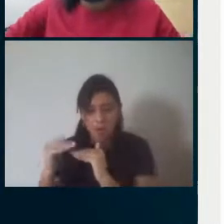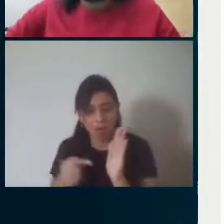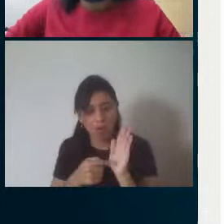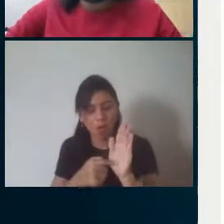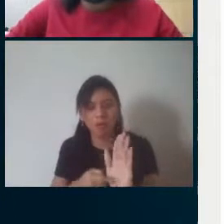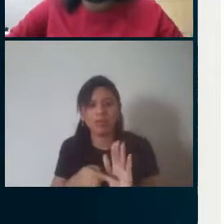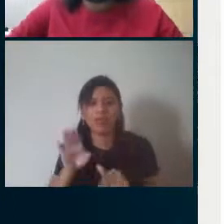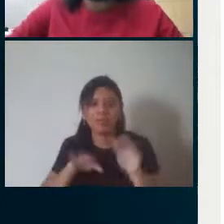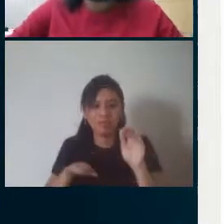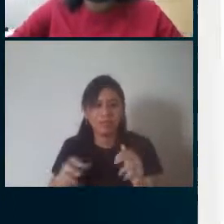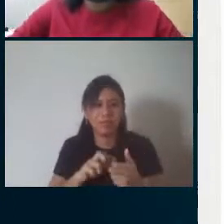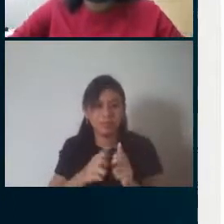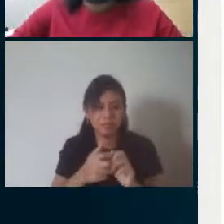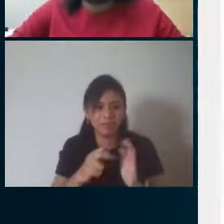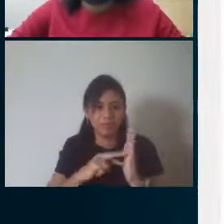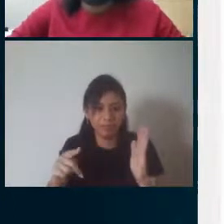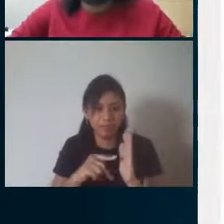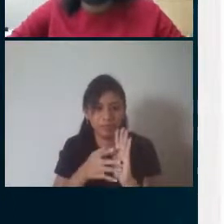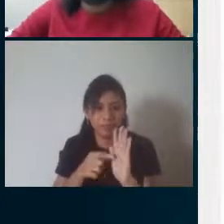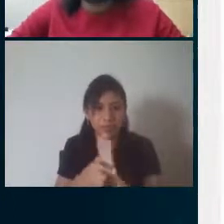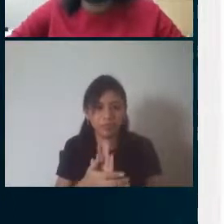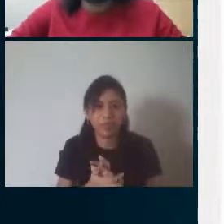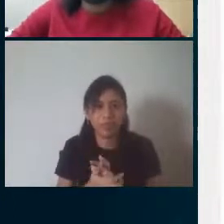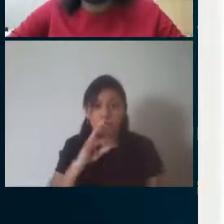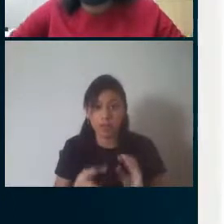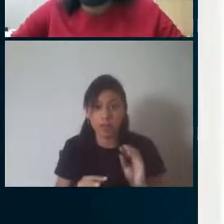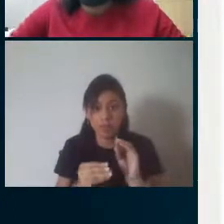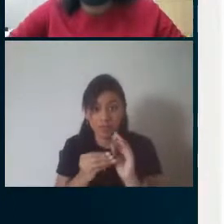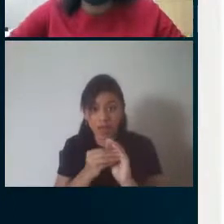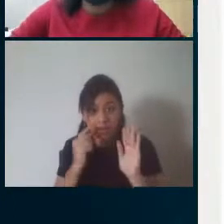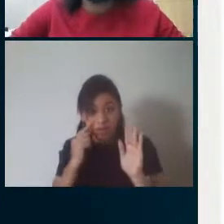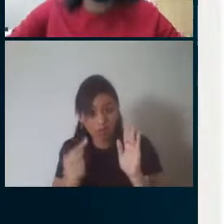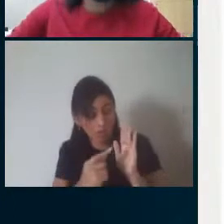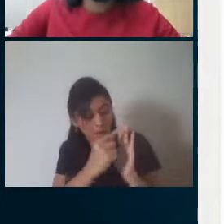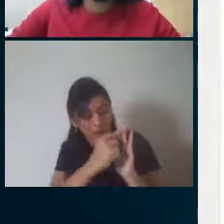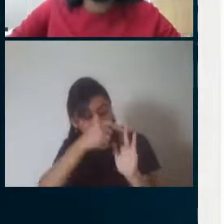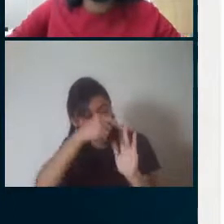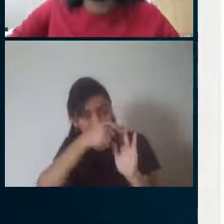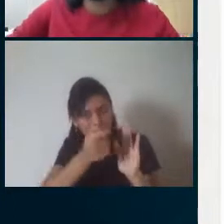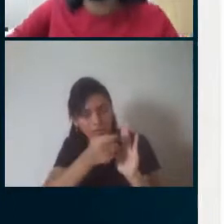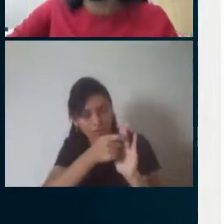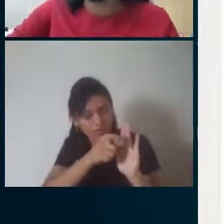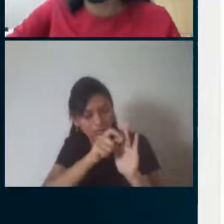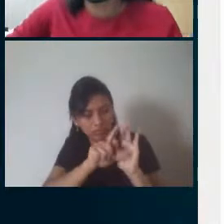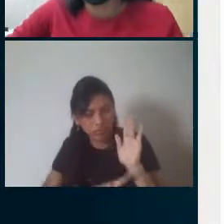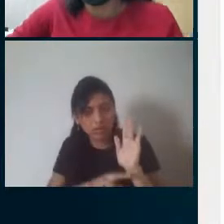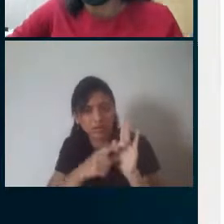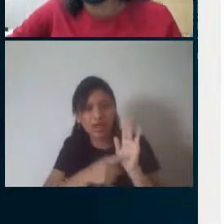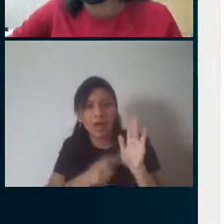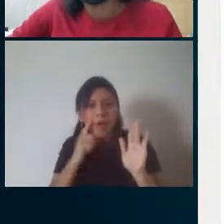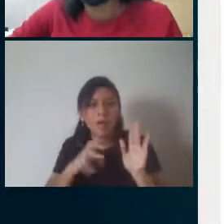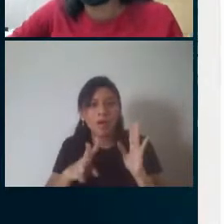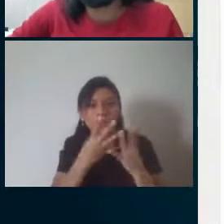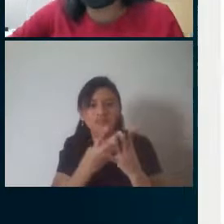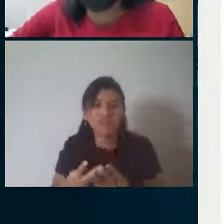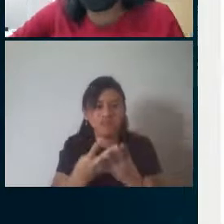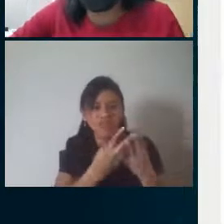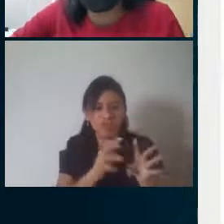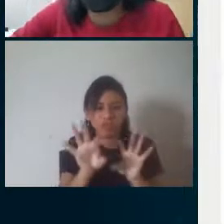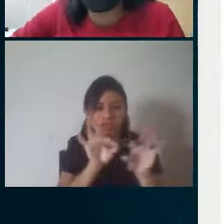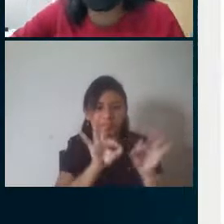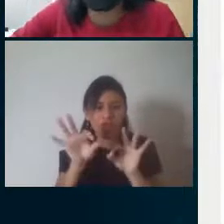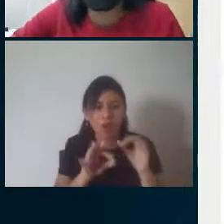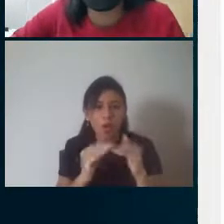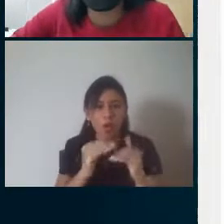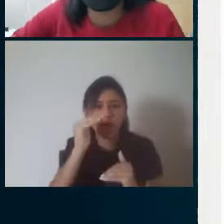Aquí también se puede colocar un filtro para ver los equipos que han tenido más de X cantidad de interrupciones según lo que se está buscando. Por ejemplo, si yo quiero hacer